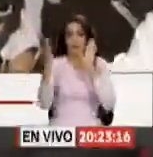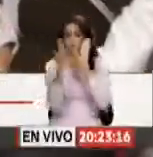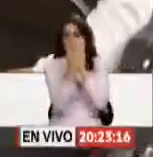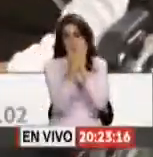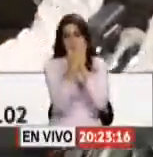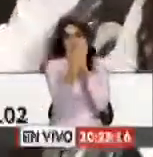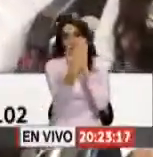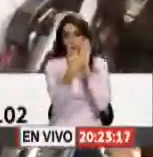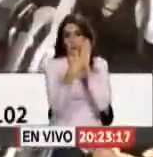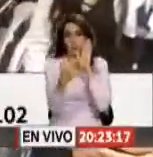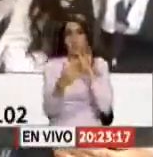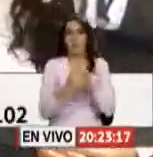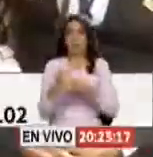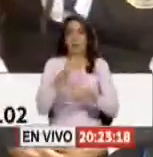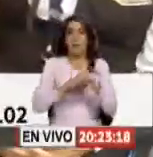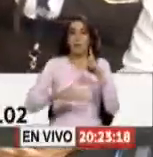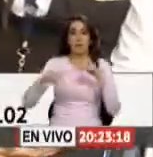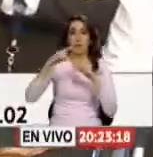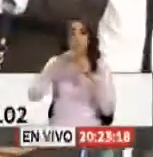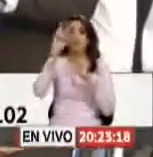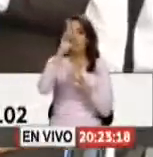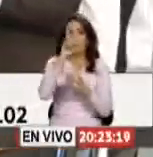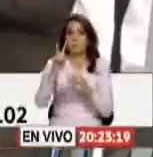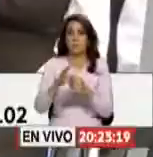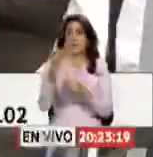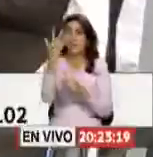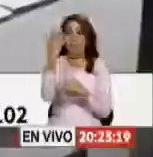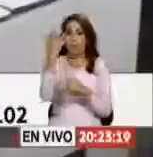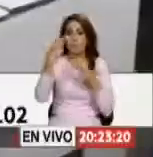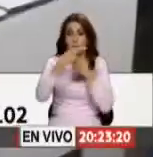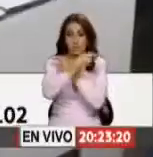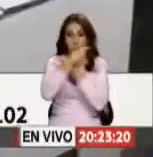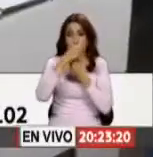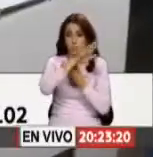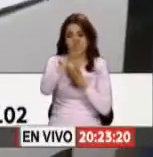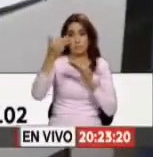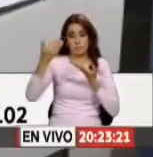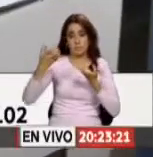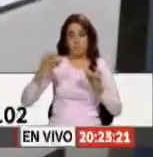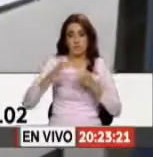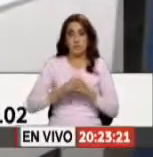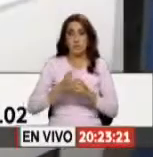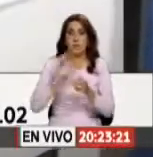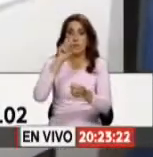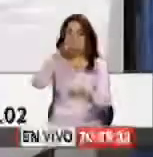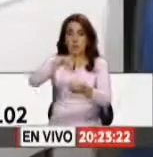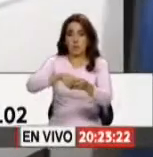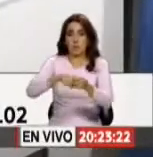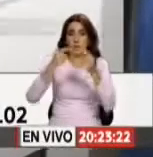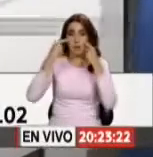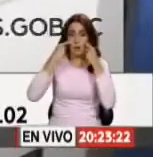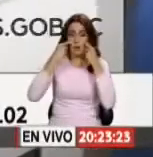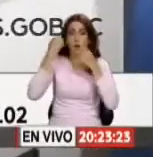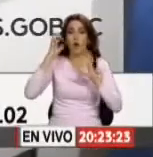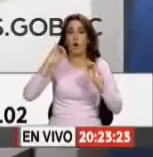viernes 15 de marzo, las personas que deseen acceder a este servicio pueden inscribirse al